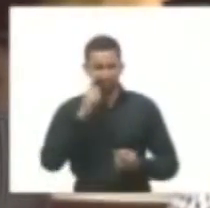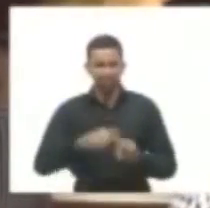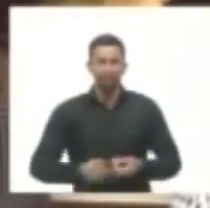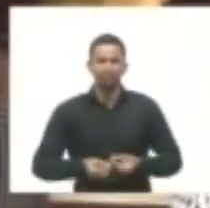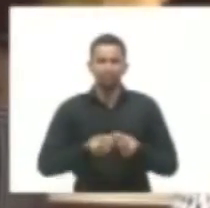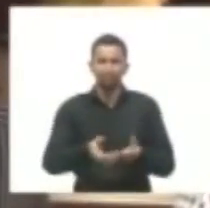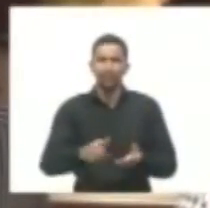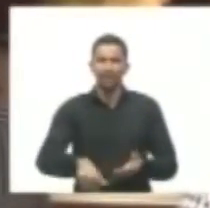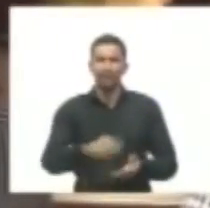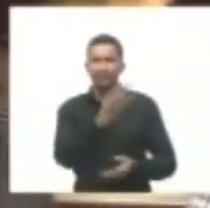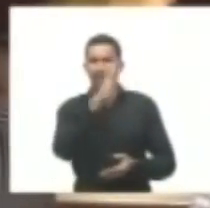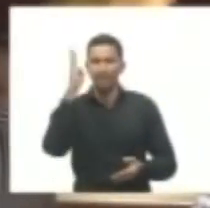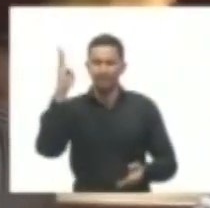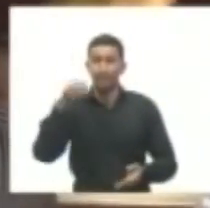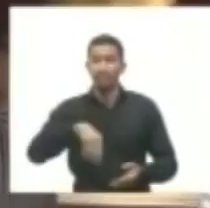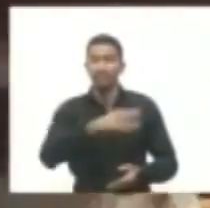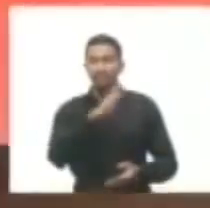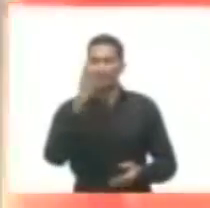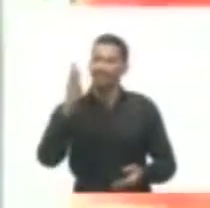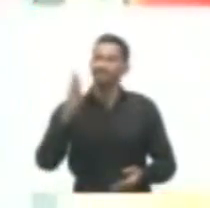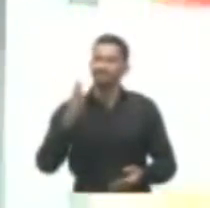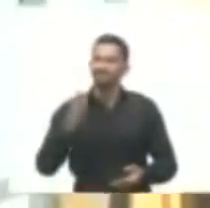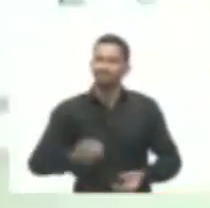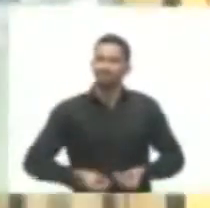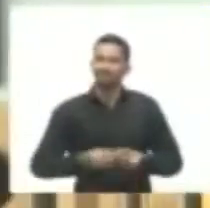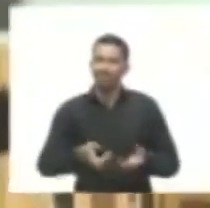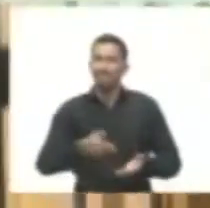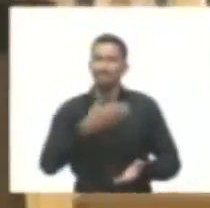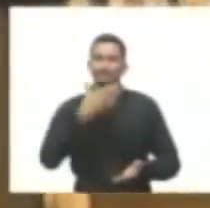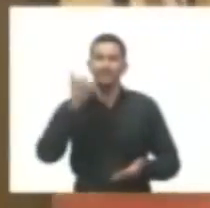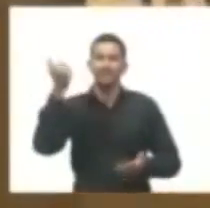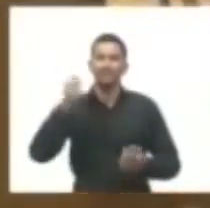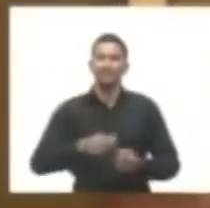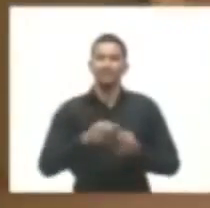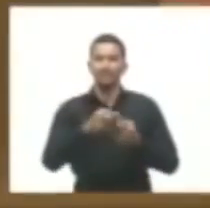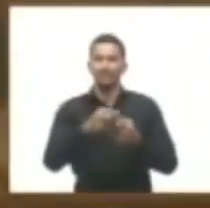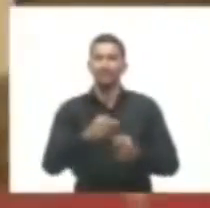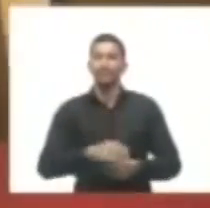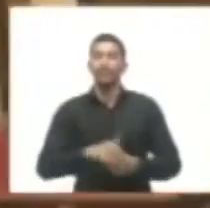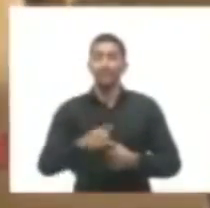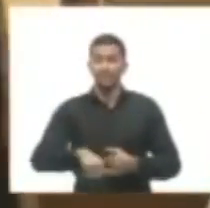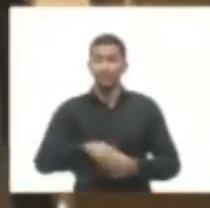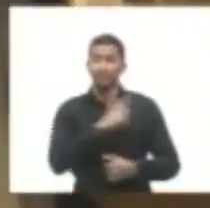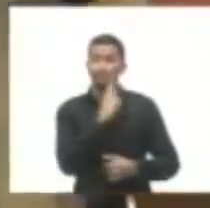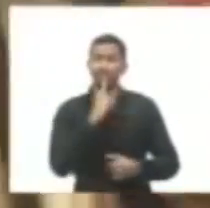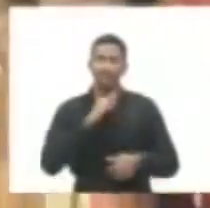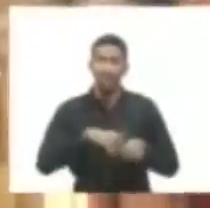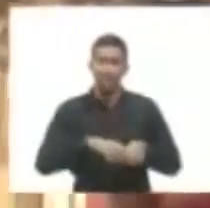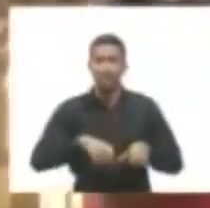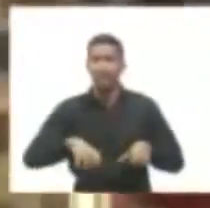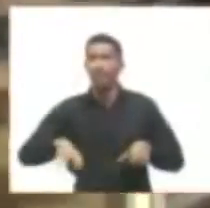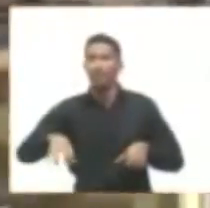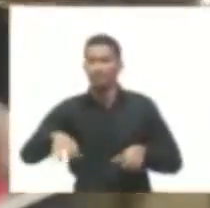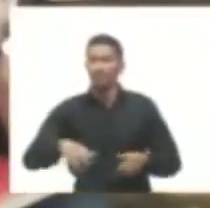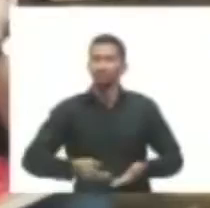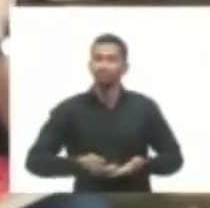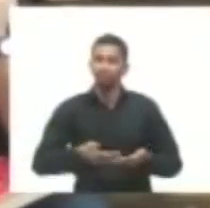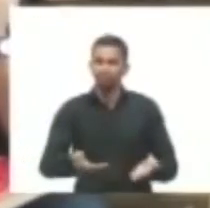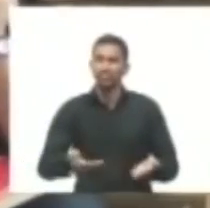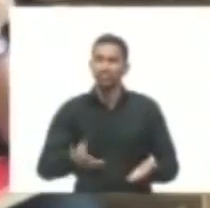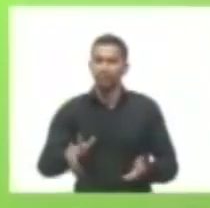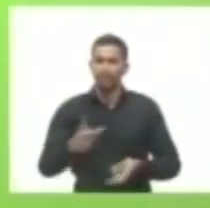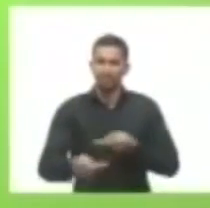Barranquilla. Barranquilla se merece todo lo mejor. Sin duda, esta cadena de restaurantes seguirá creciendo y brindando lo mejor a todos sus